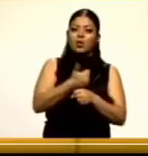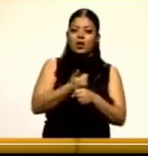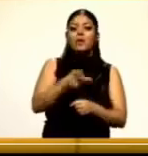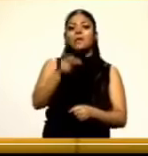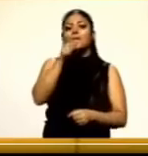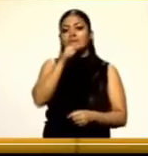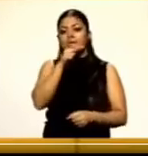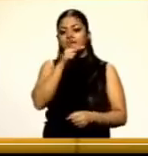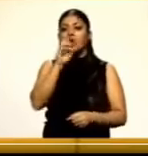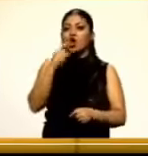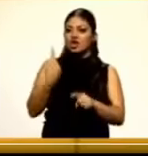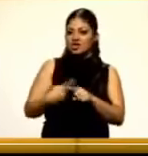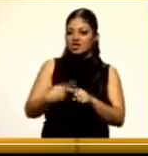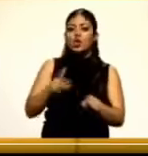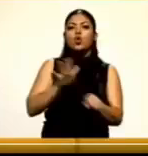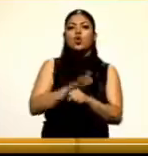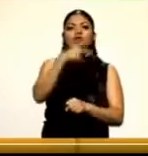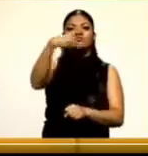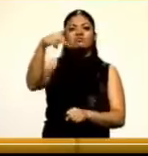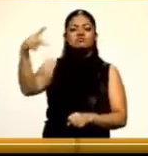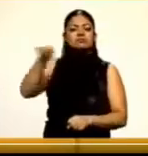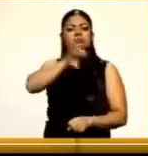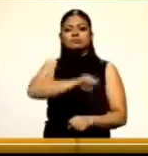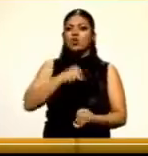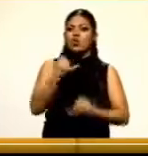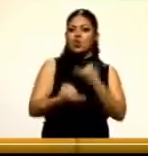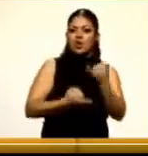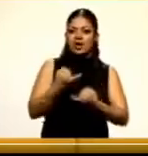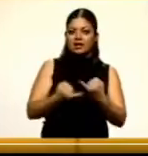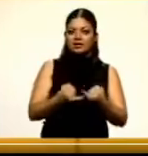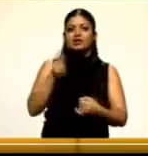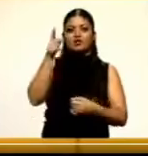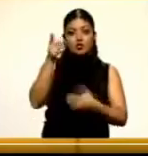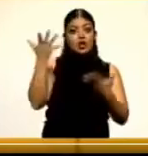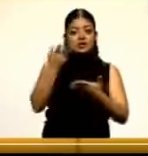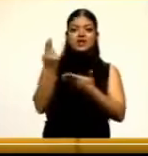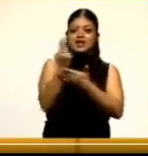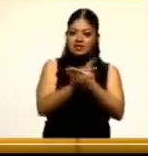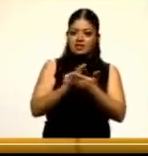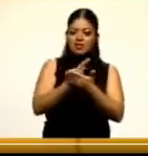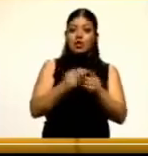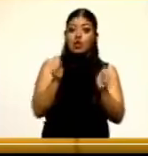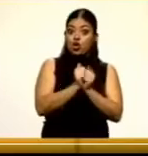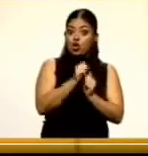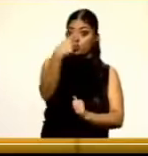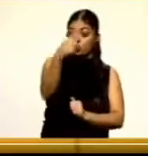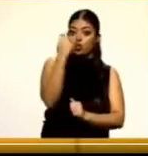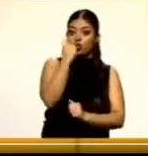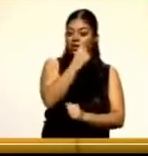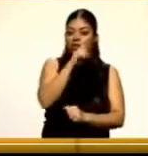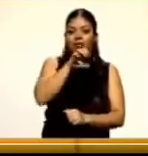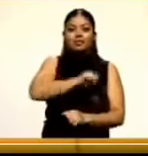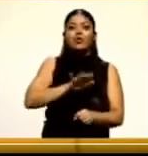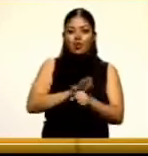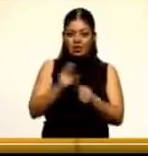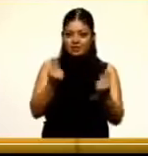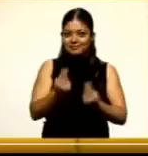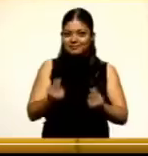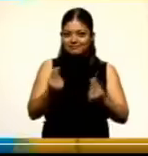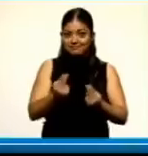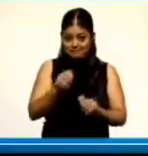tíos, ¿cuál era su juguete preferido en la infancia? Dibújalo junto con tu juguete preferido. ¿Verdad que ambos son